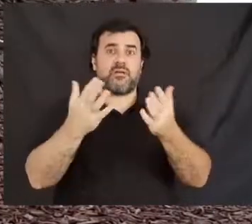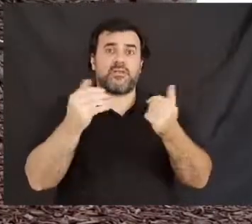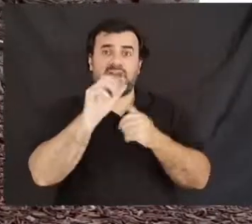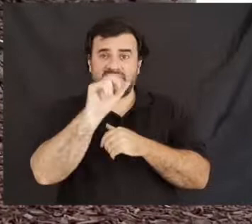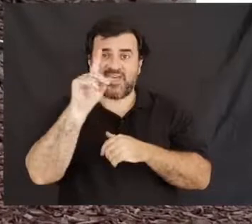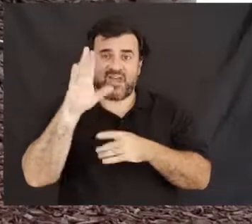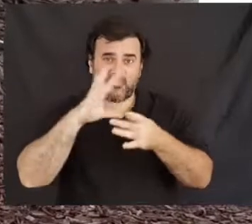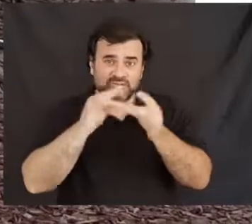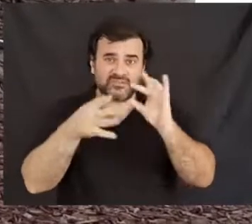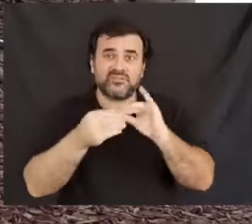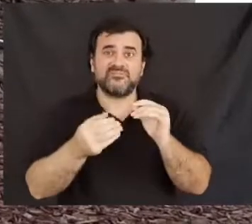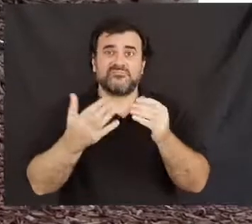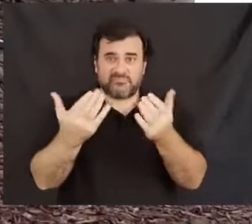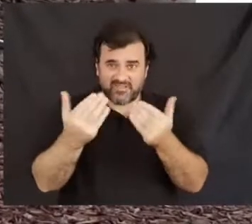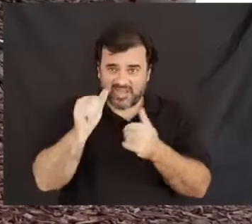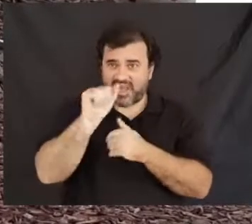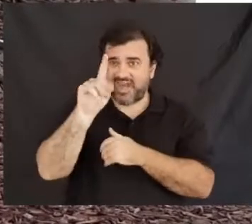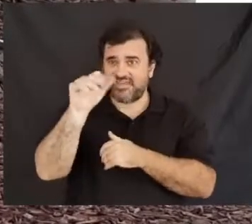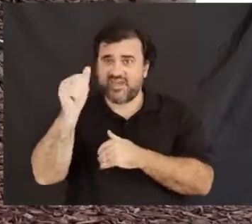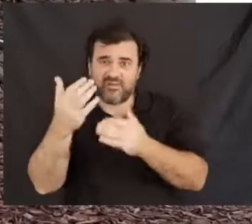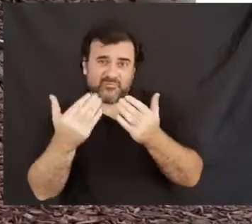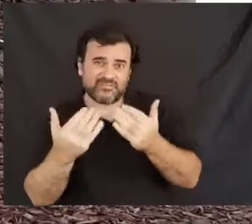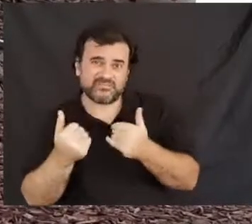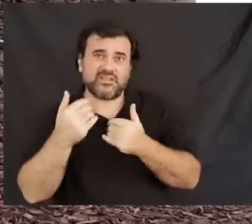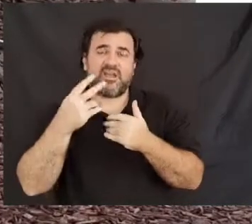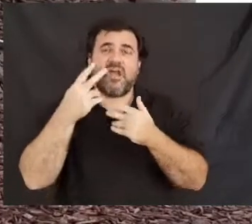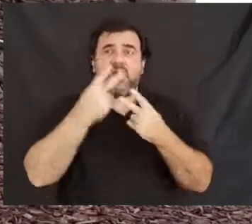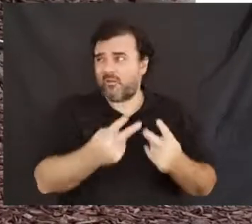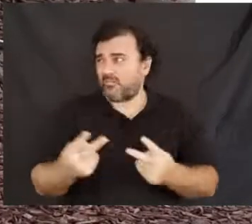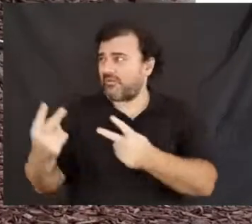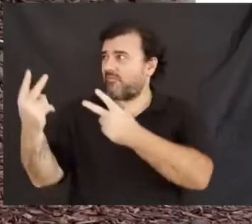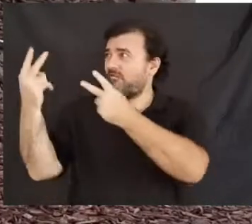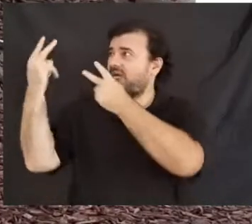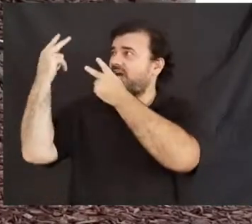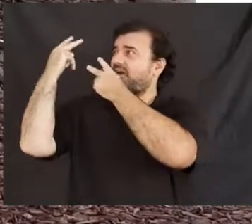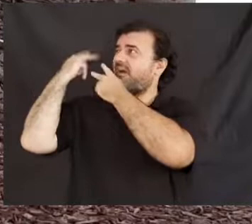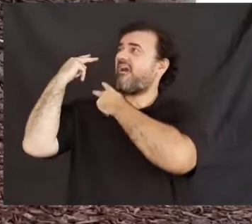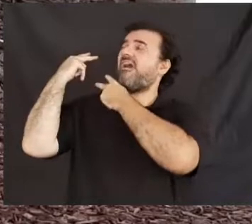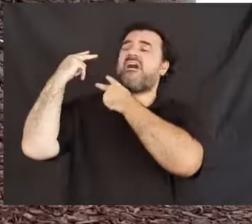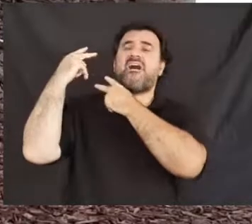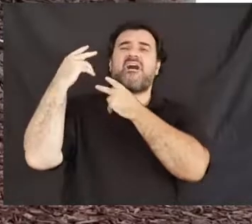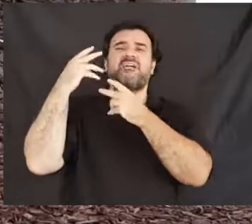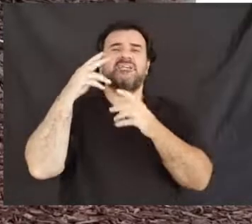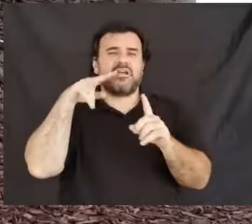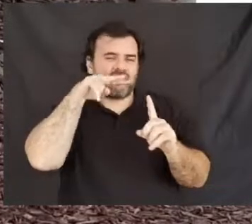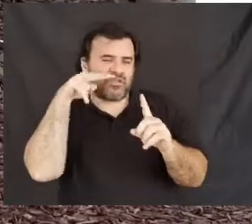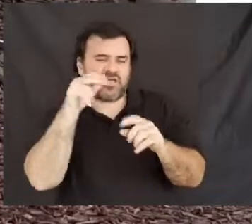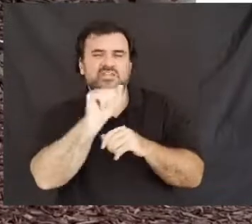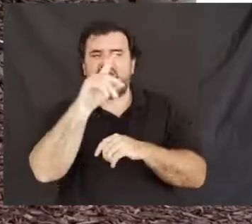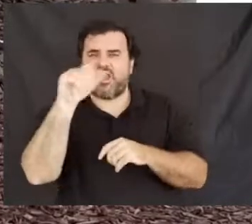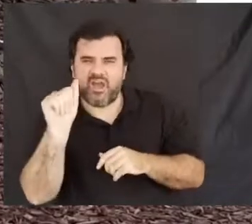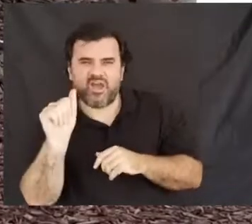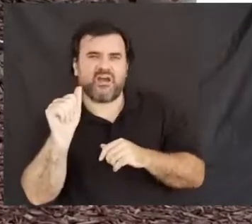Cuéntanos, Abelardo. Cuéntanos, Abelardo. Viajemos a esos tiempos a través de la mirada de don Abelardo.